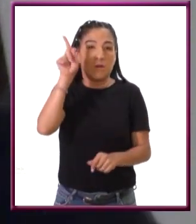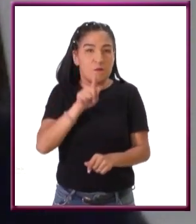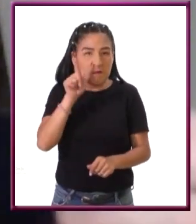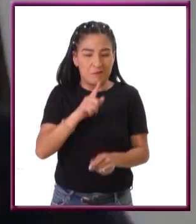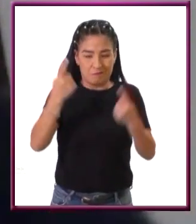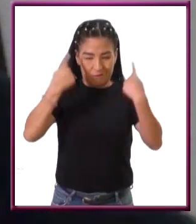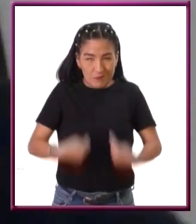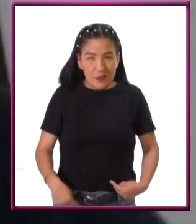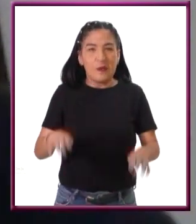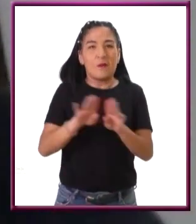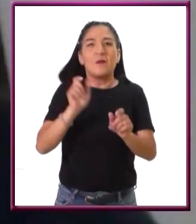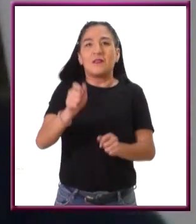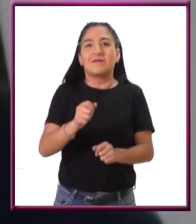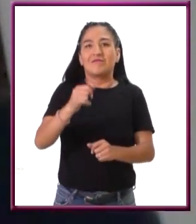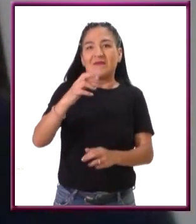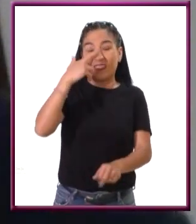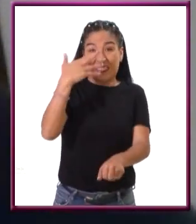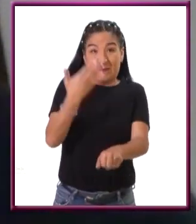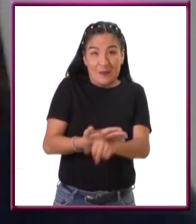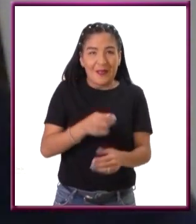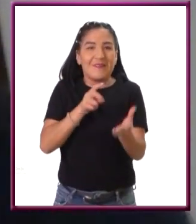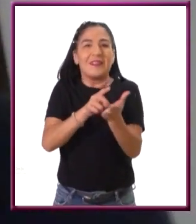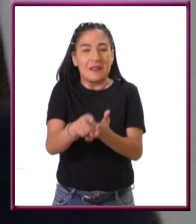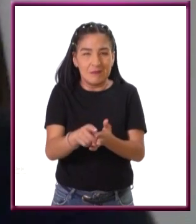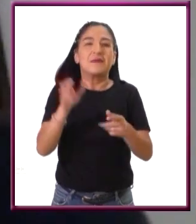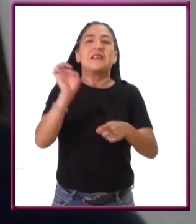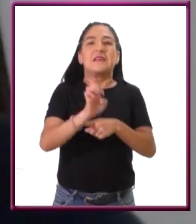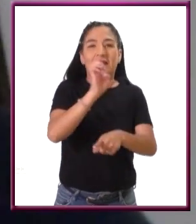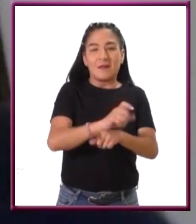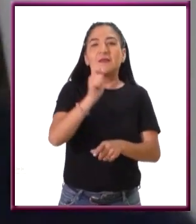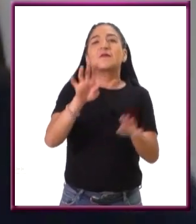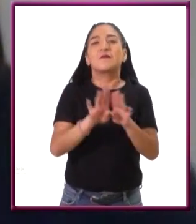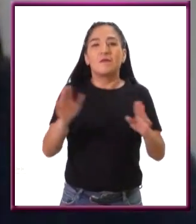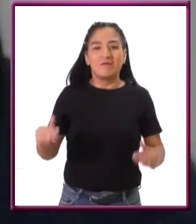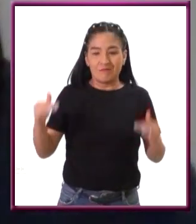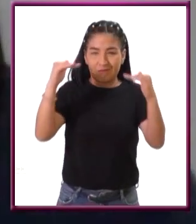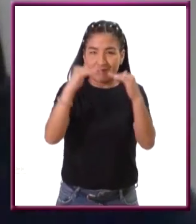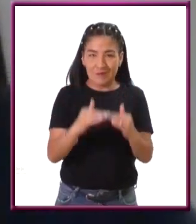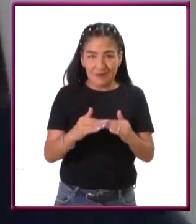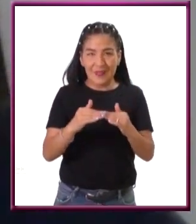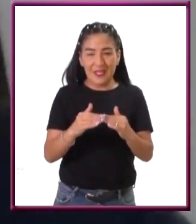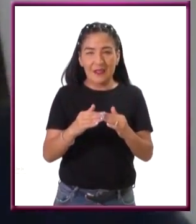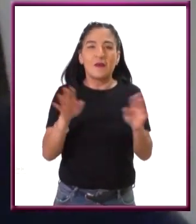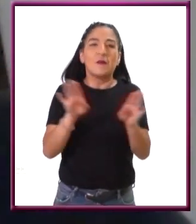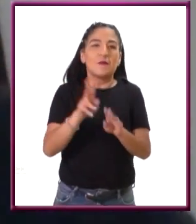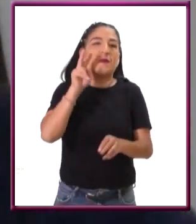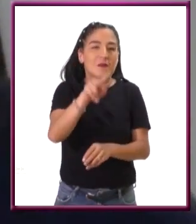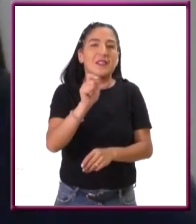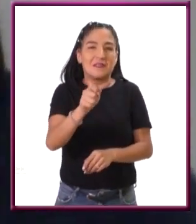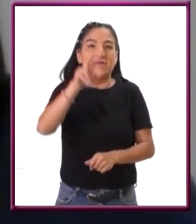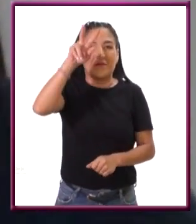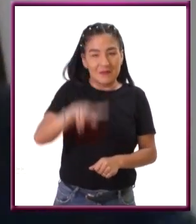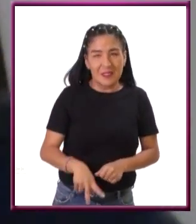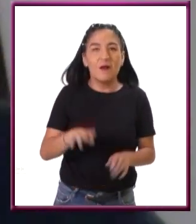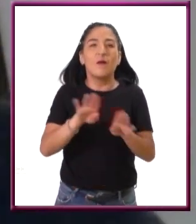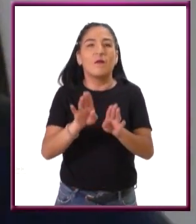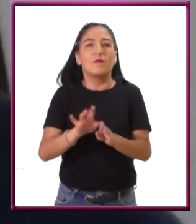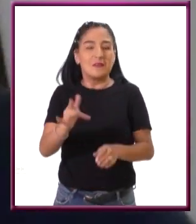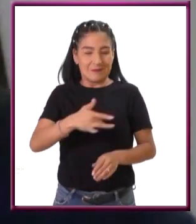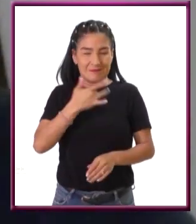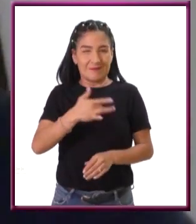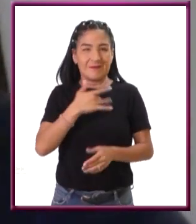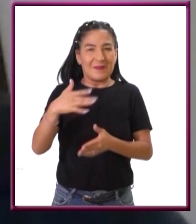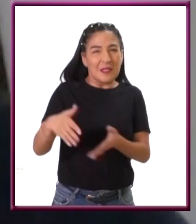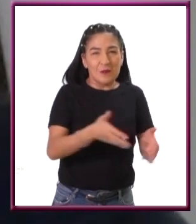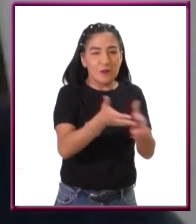las mujeres como sujetas titulares de derechos, entonces el camino de la igualdad no sé si realmente es un camino que